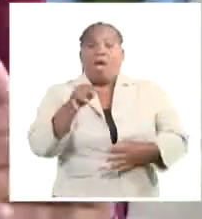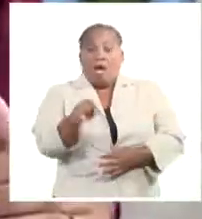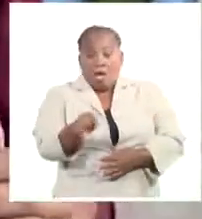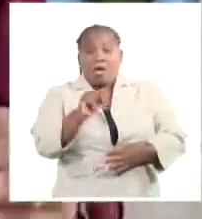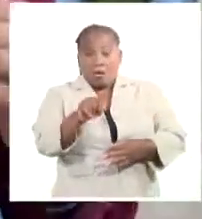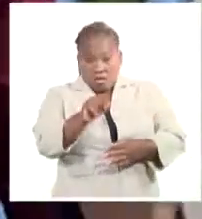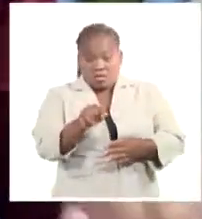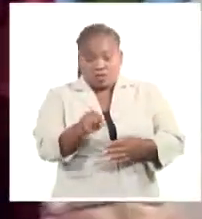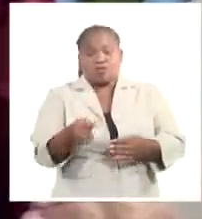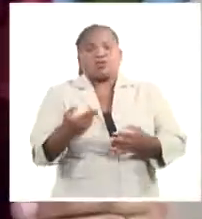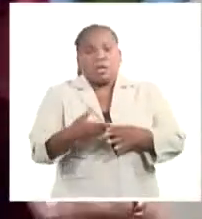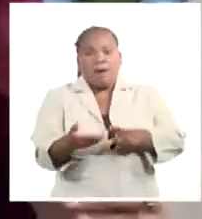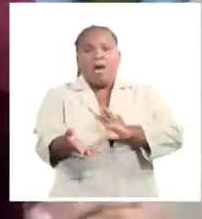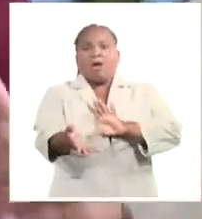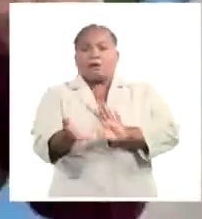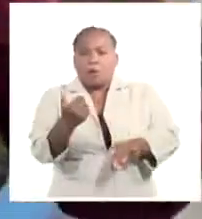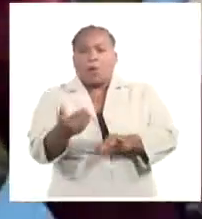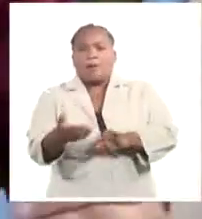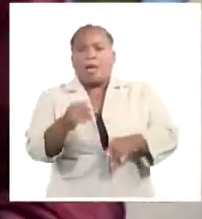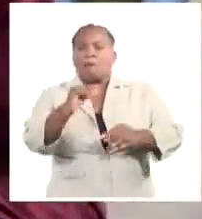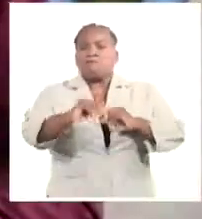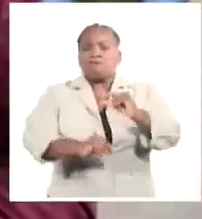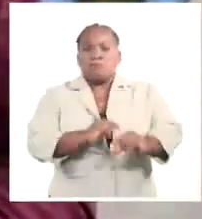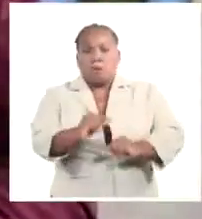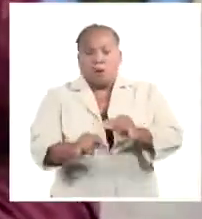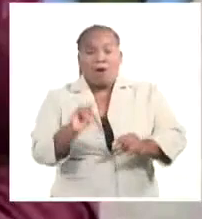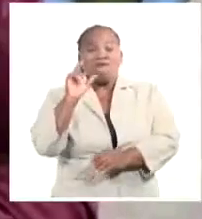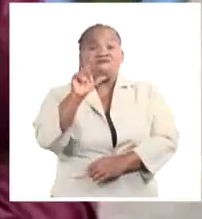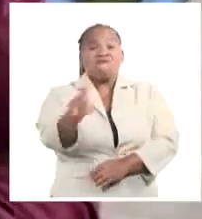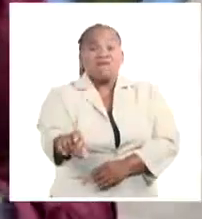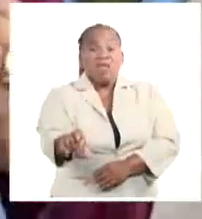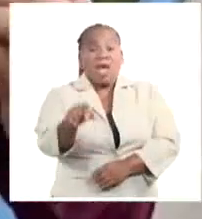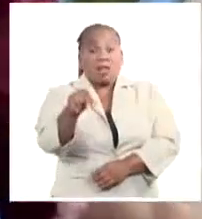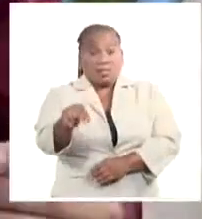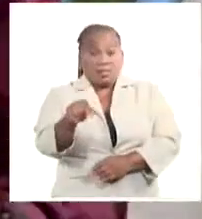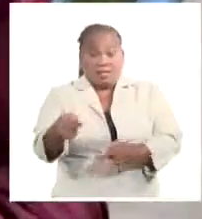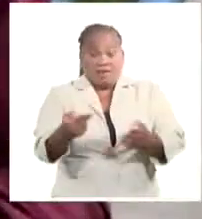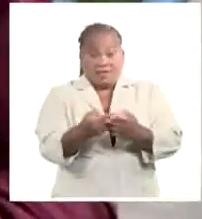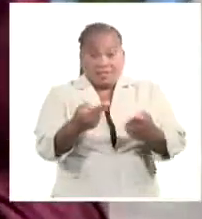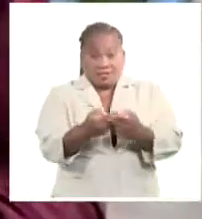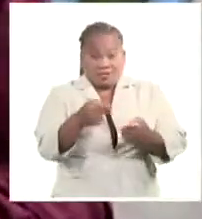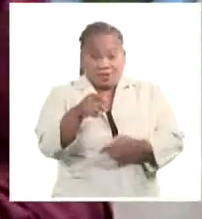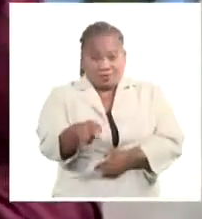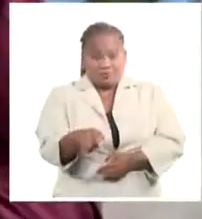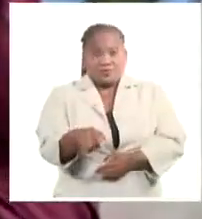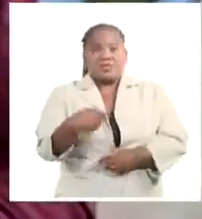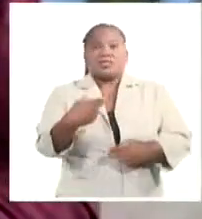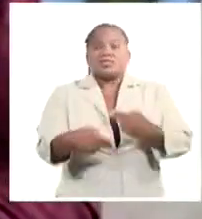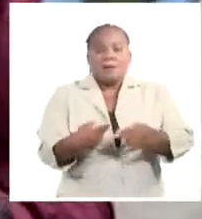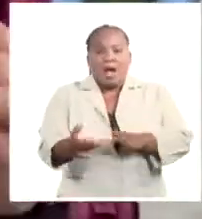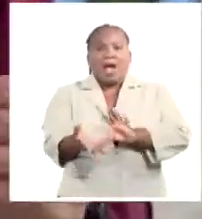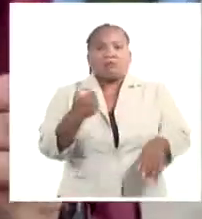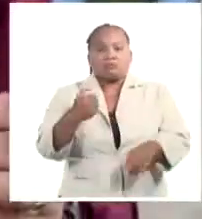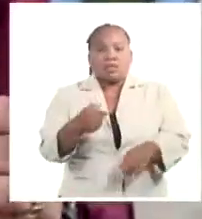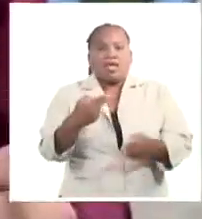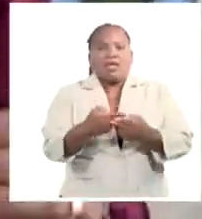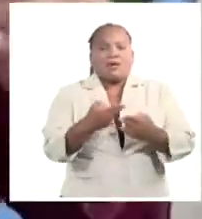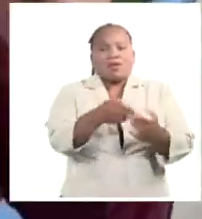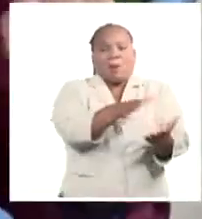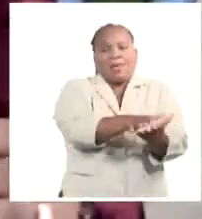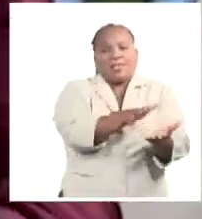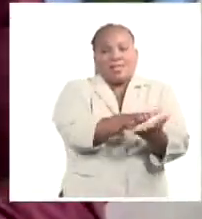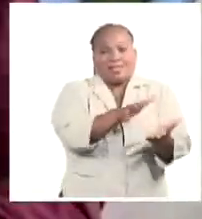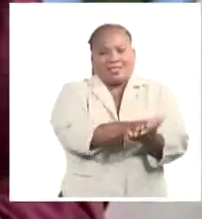que vaya desarrollándose la etapa clasificatoria y al final de esta temporada regular también se van a recuperar juegos pendientes. Así que esta